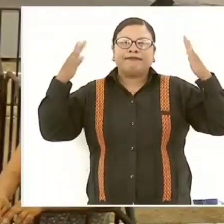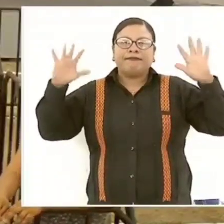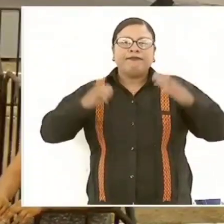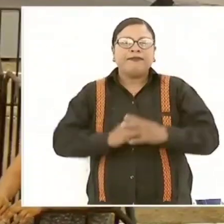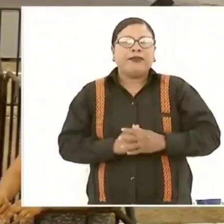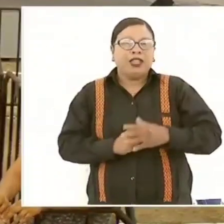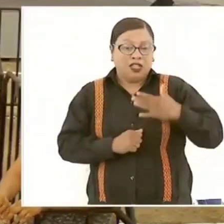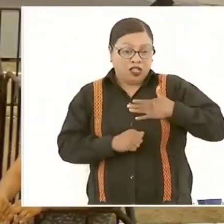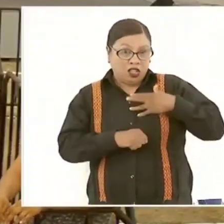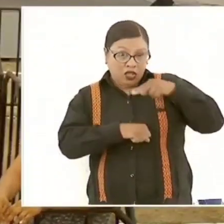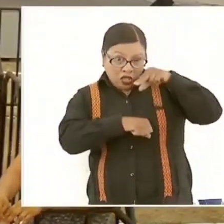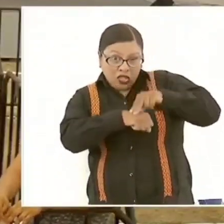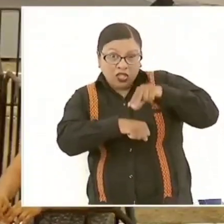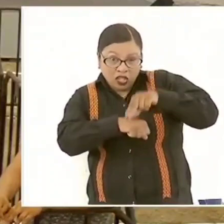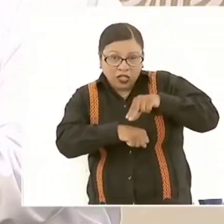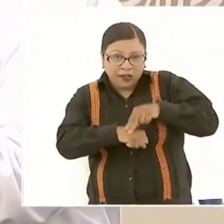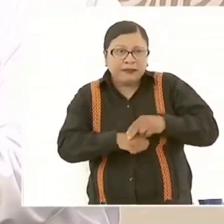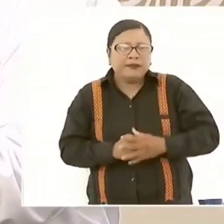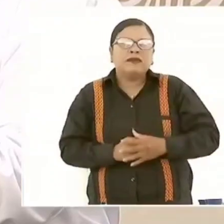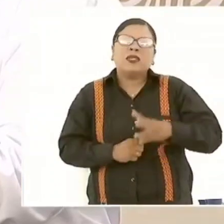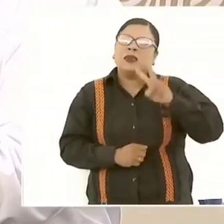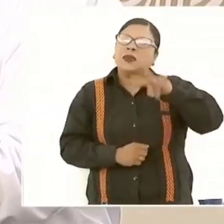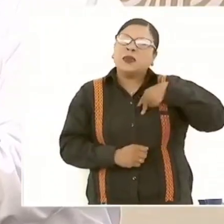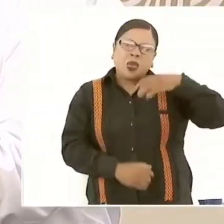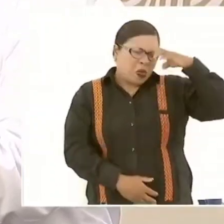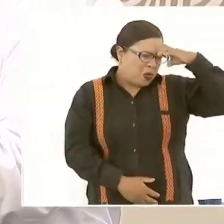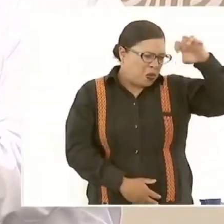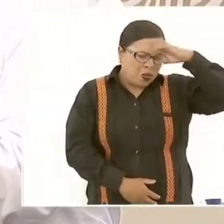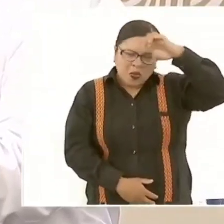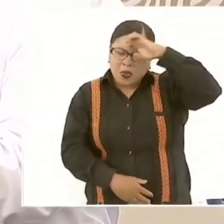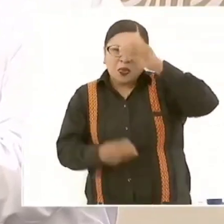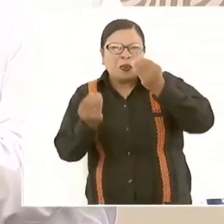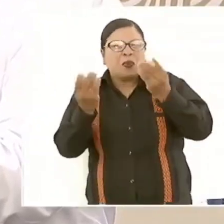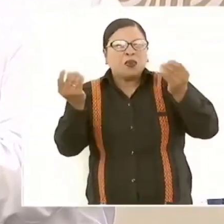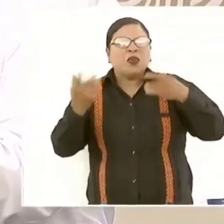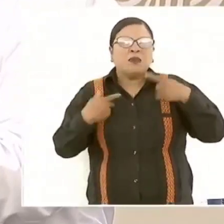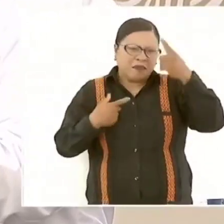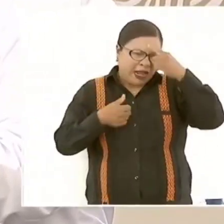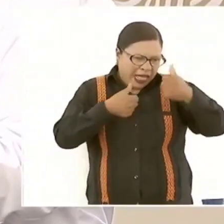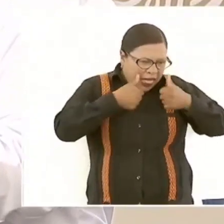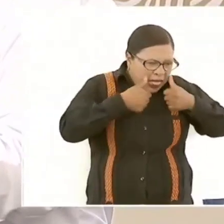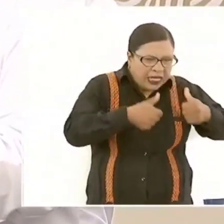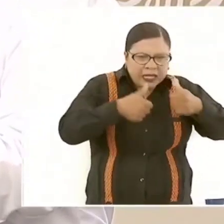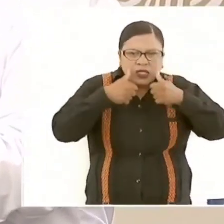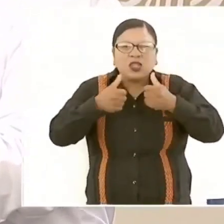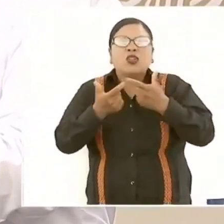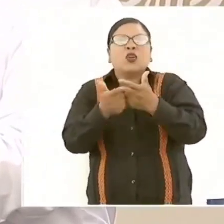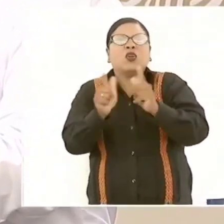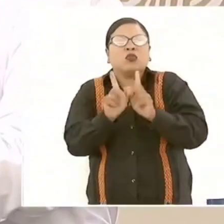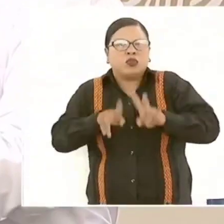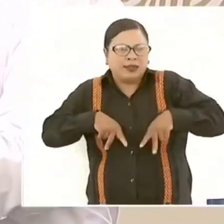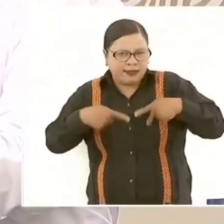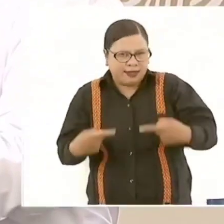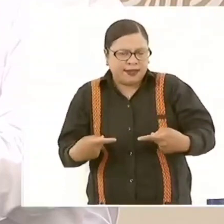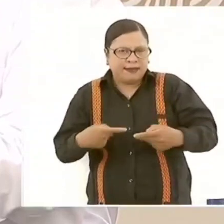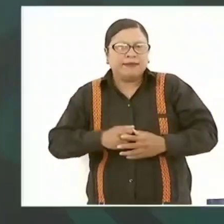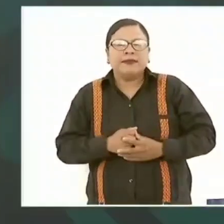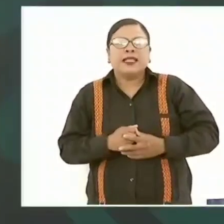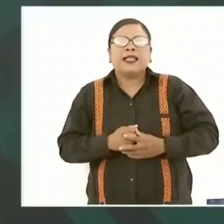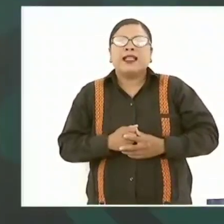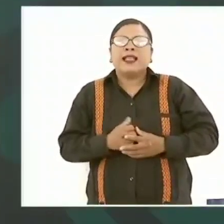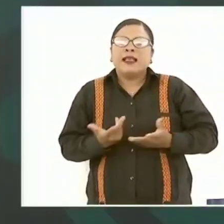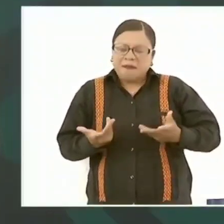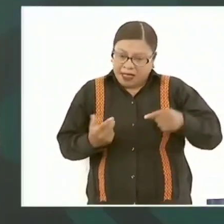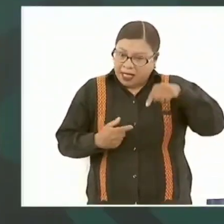Como médico, he vivido experiencias muy satisfactorias en la atención a la población más vulnerable. Vivimos